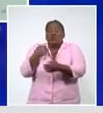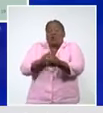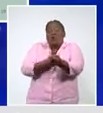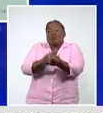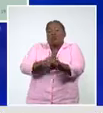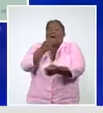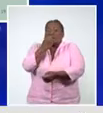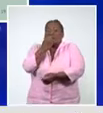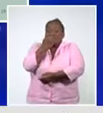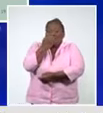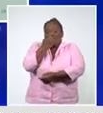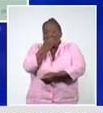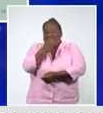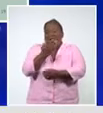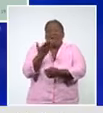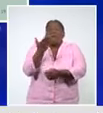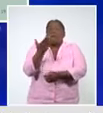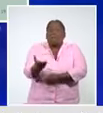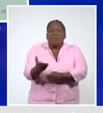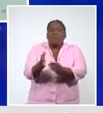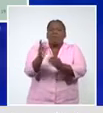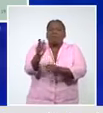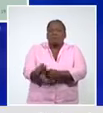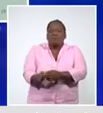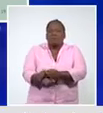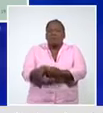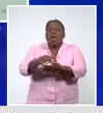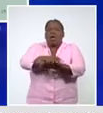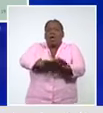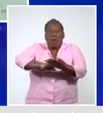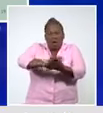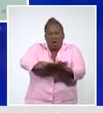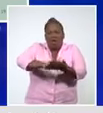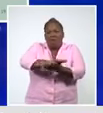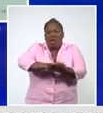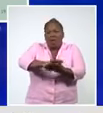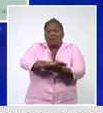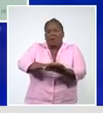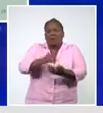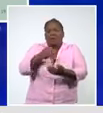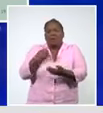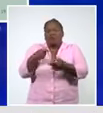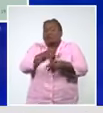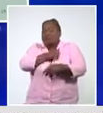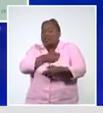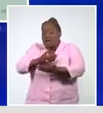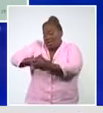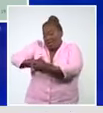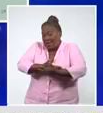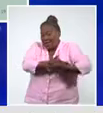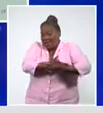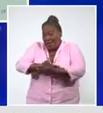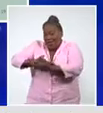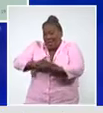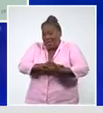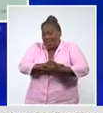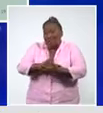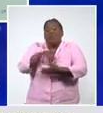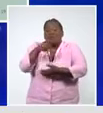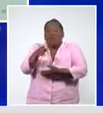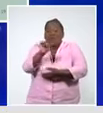Pídele a las personas que se laven las manos para estar conmigo. también hazlo tú.